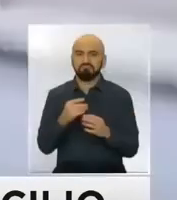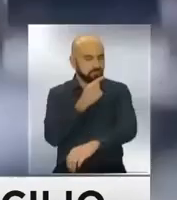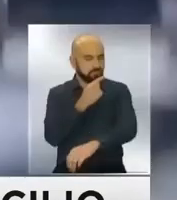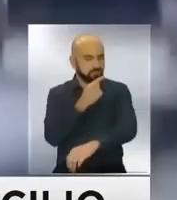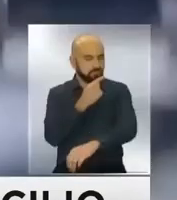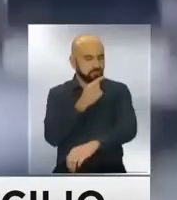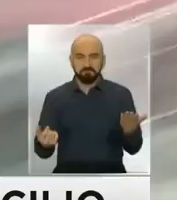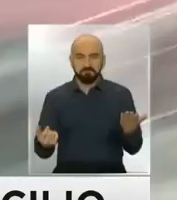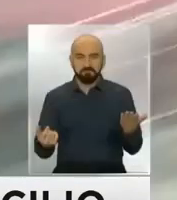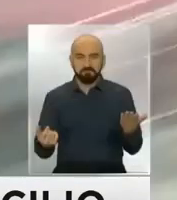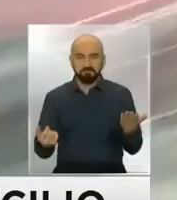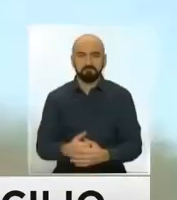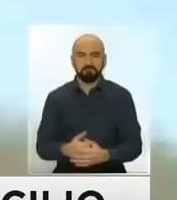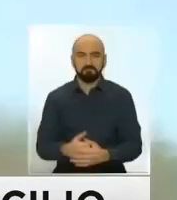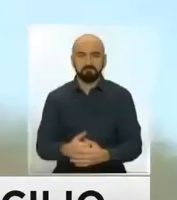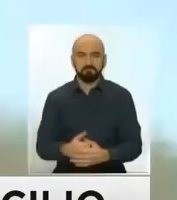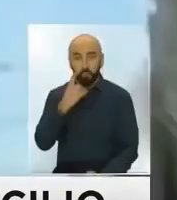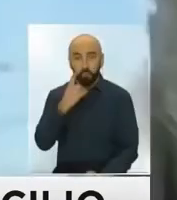Va corriendo.